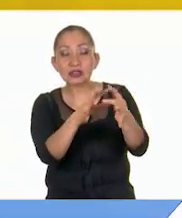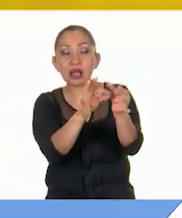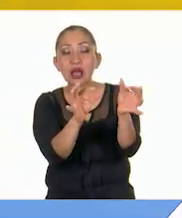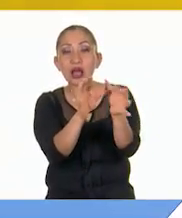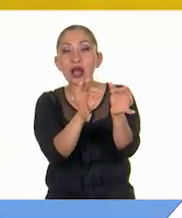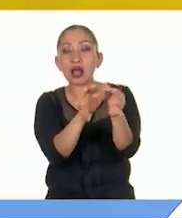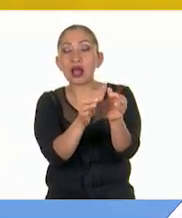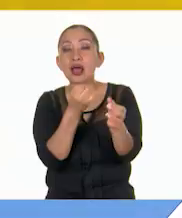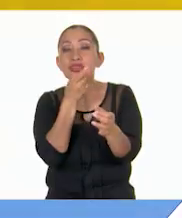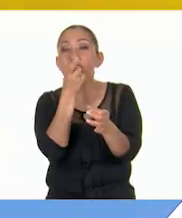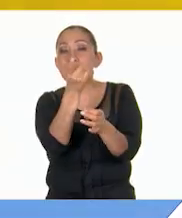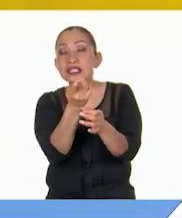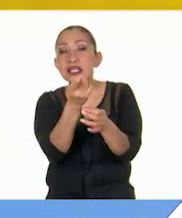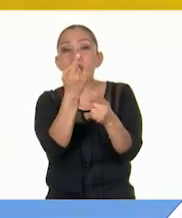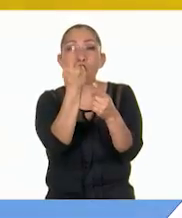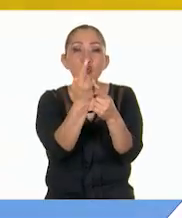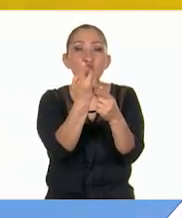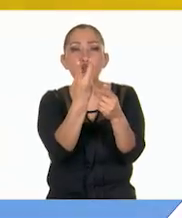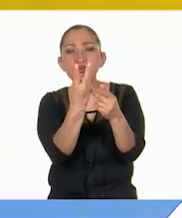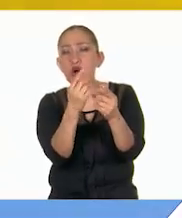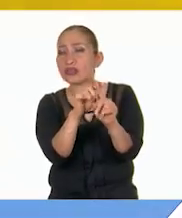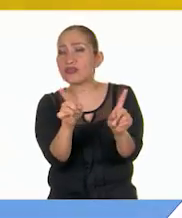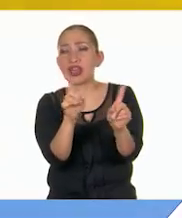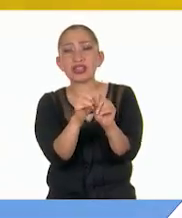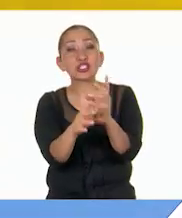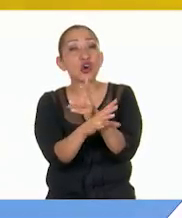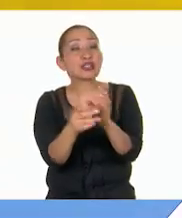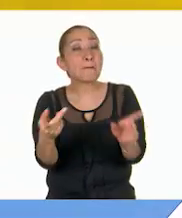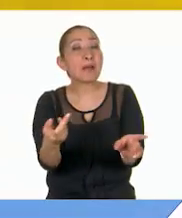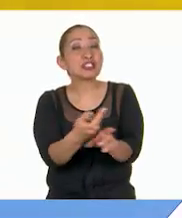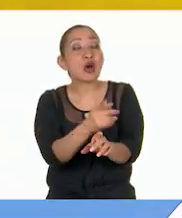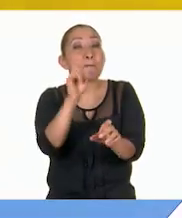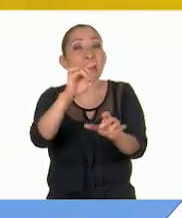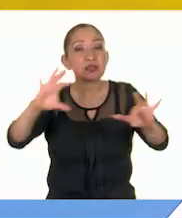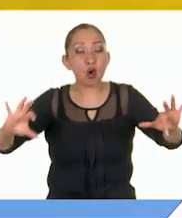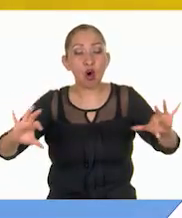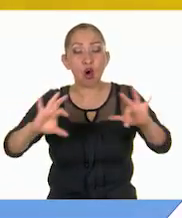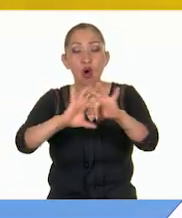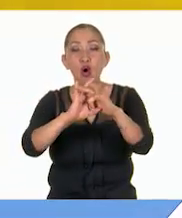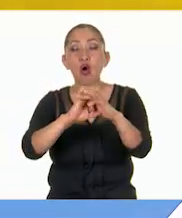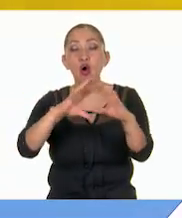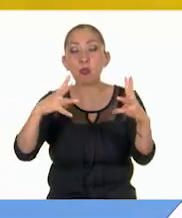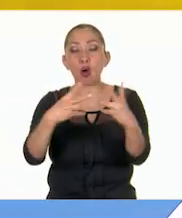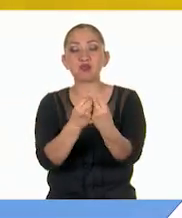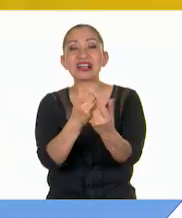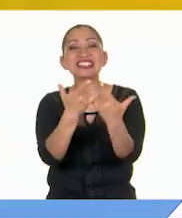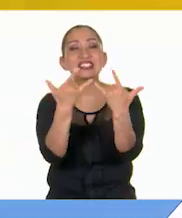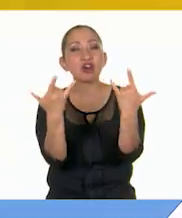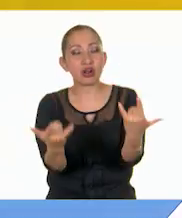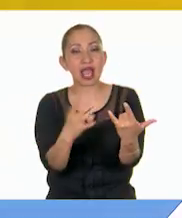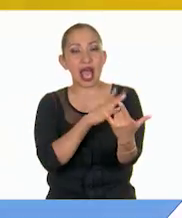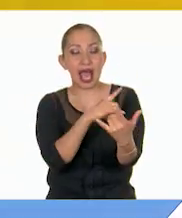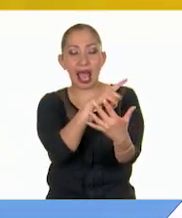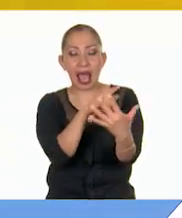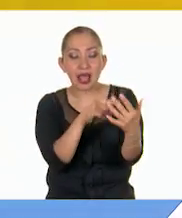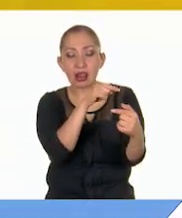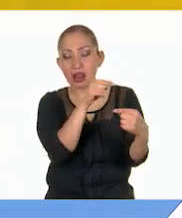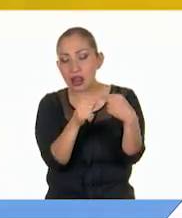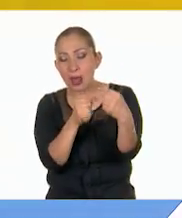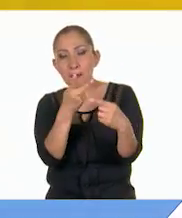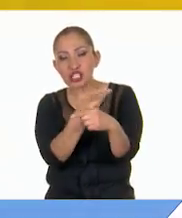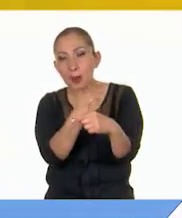da a conocer uno o varios hechos que constituyen una historia en sí misma, que está integrada por una sucesión